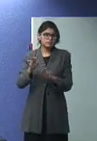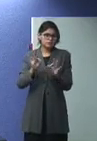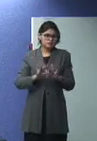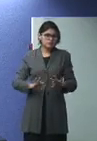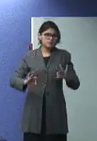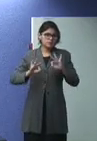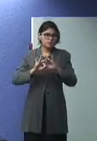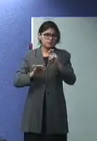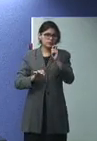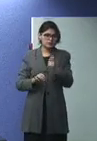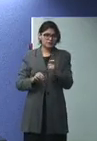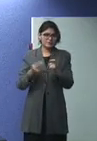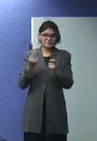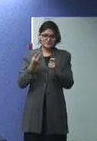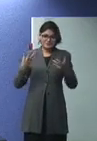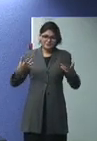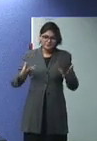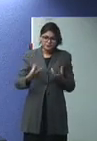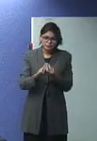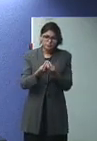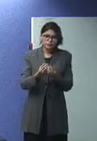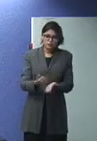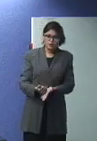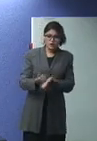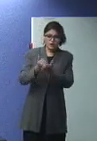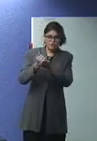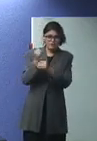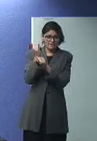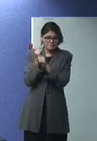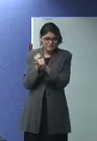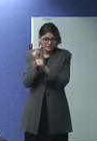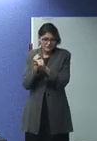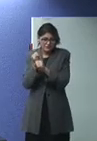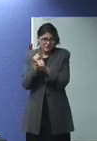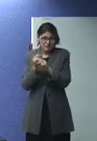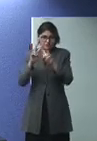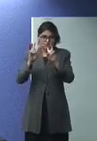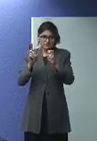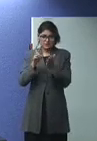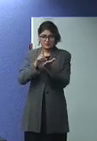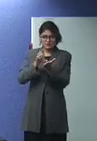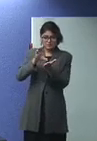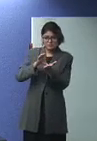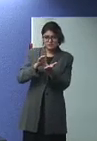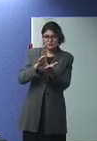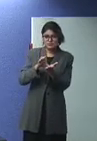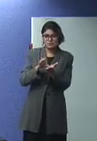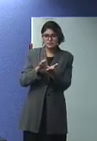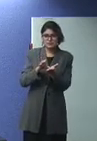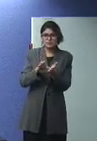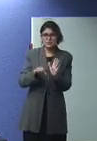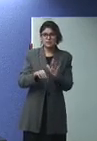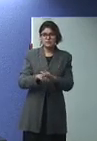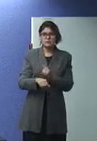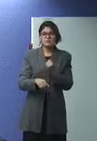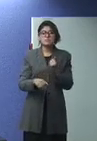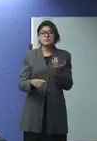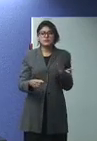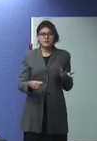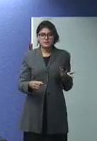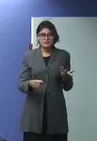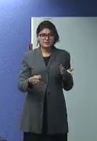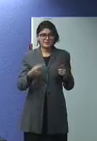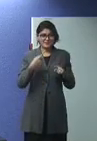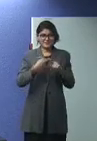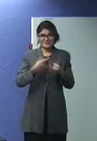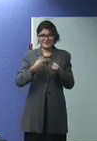que colaboren en las investigaciones o en el estudio de discapacidad, porque justo pareciera que entonces quien más conoce